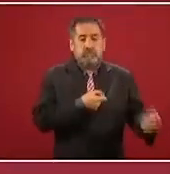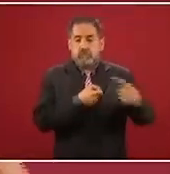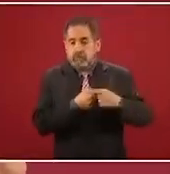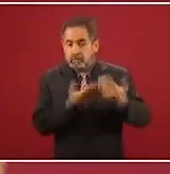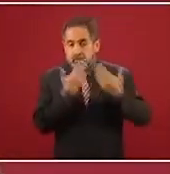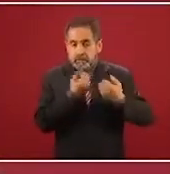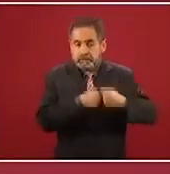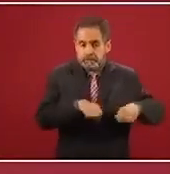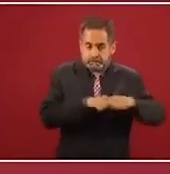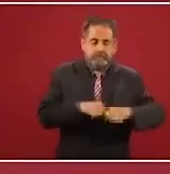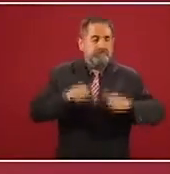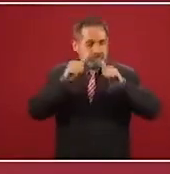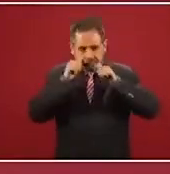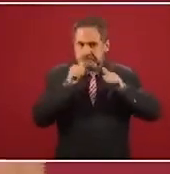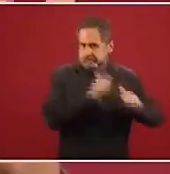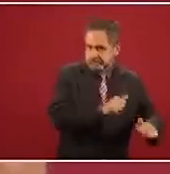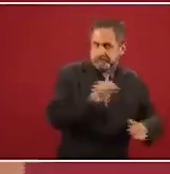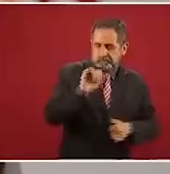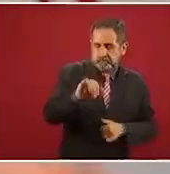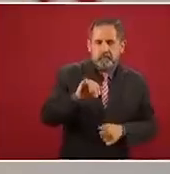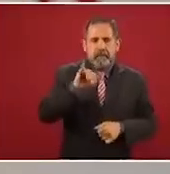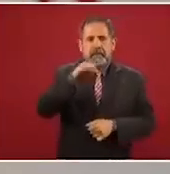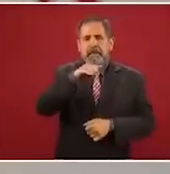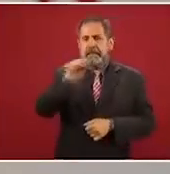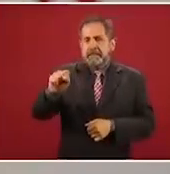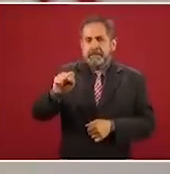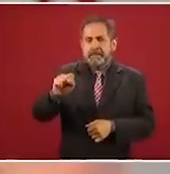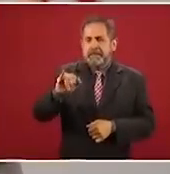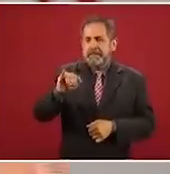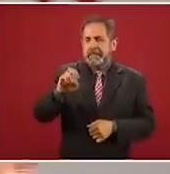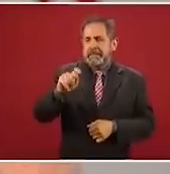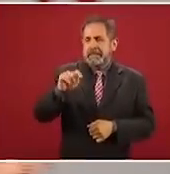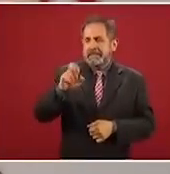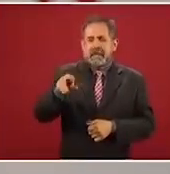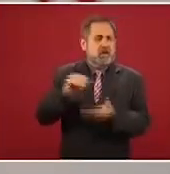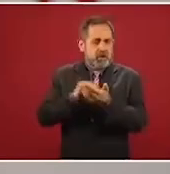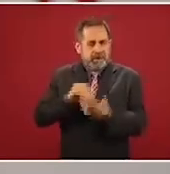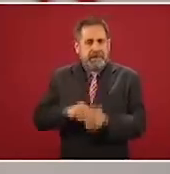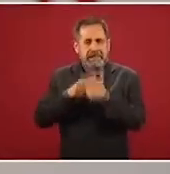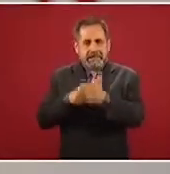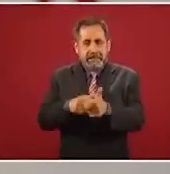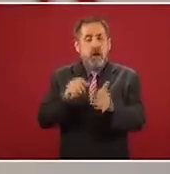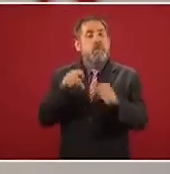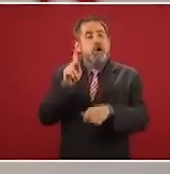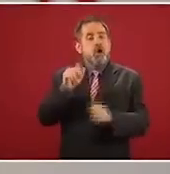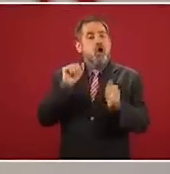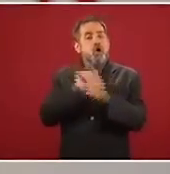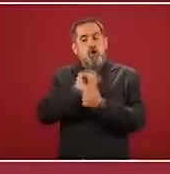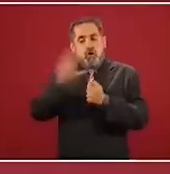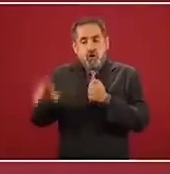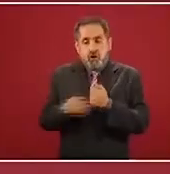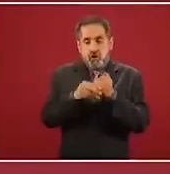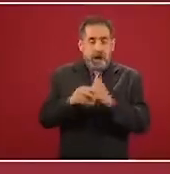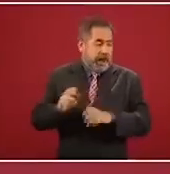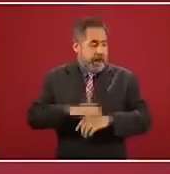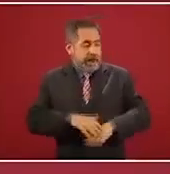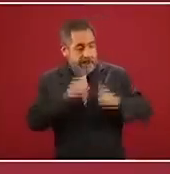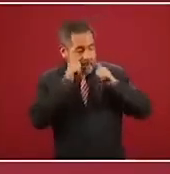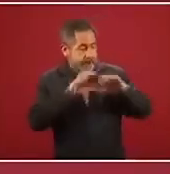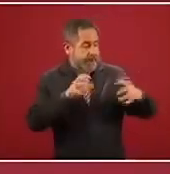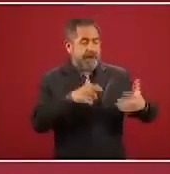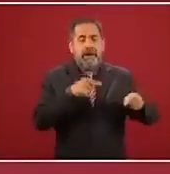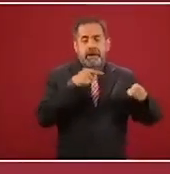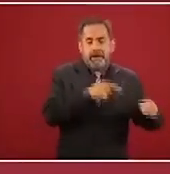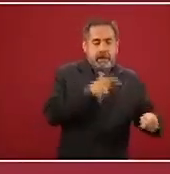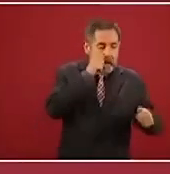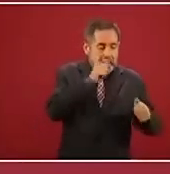donde el IMSS-Bienestar seguirá siendo IMSS-Bienestar, pero va a complementar las capacidades del sistema